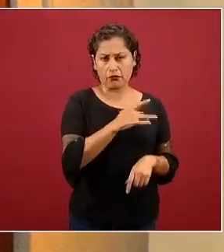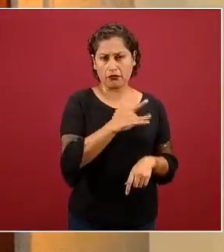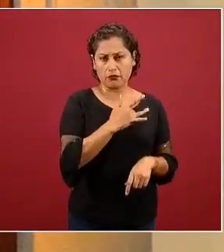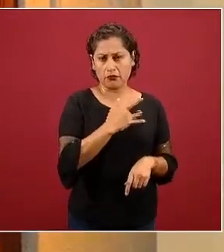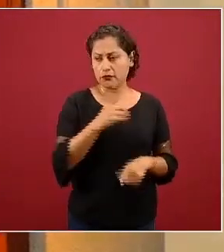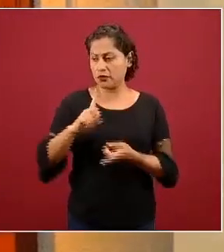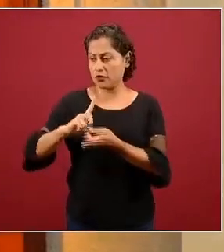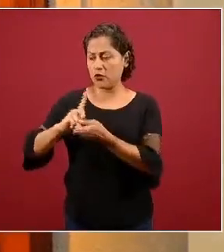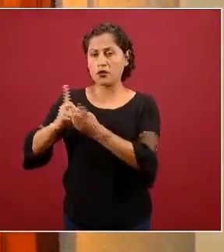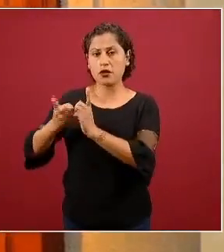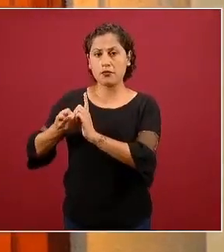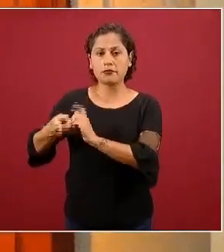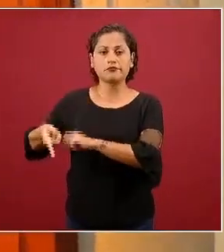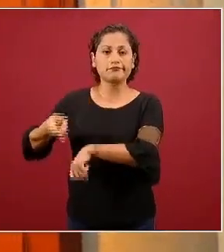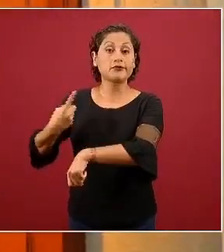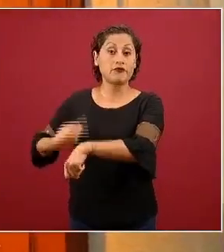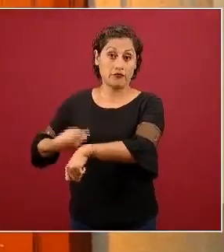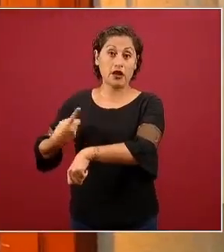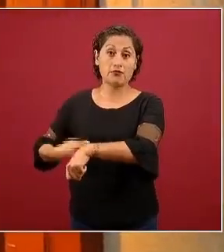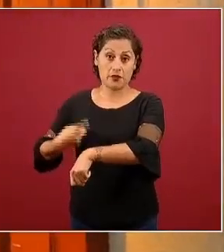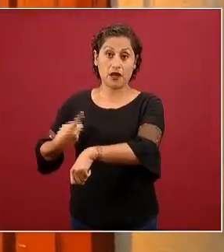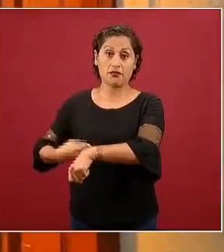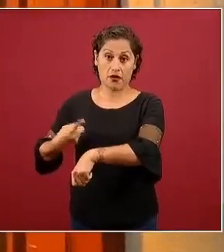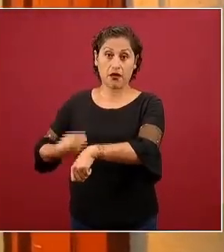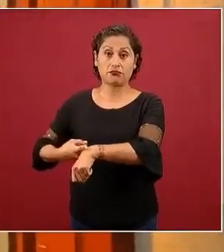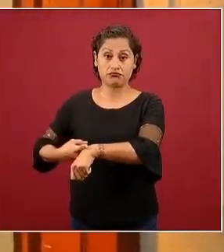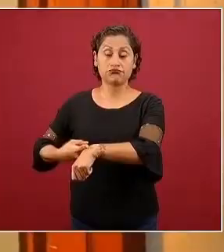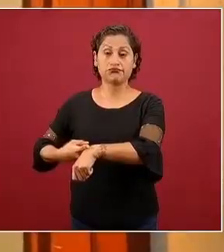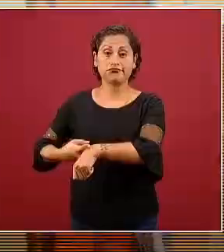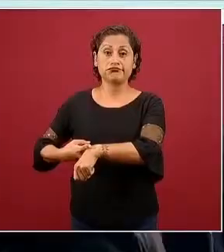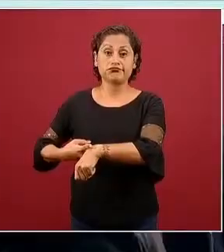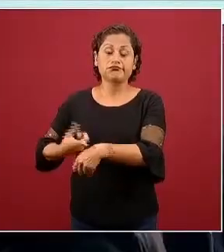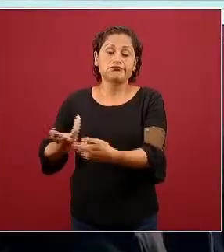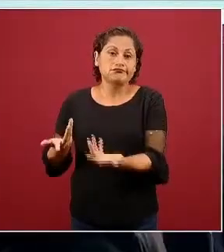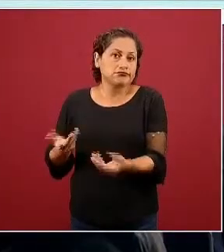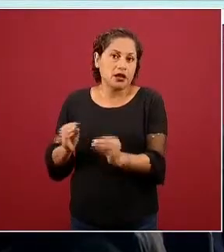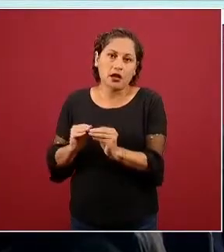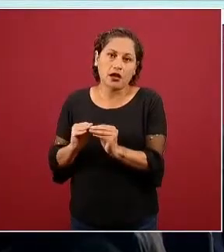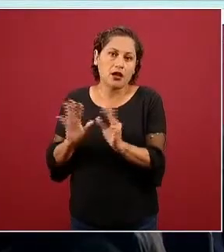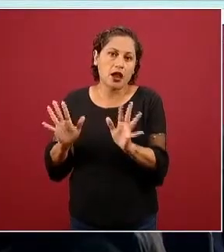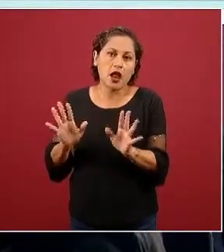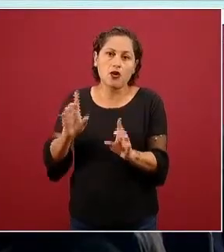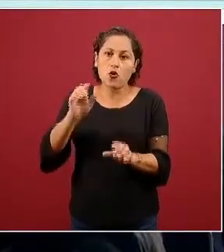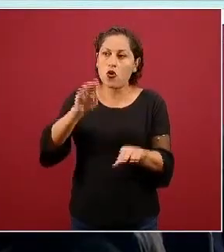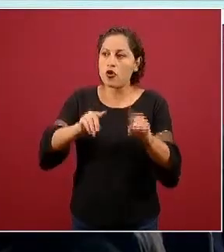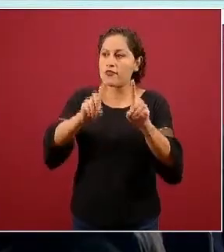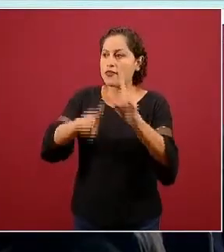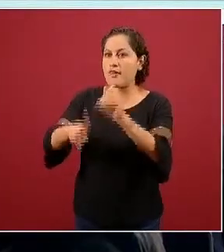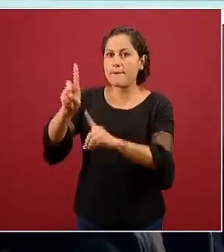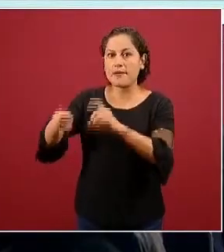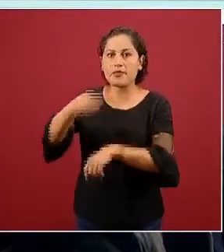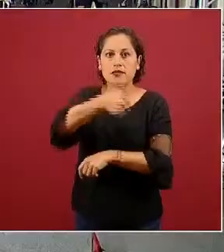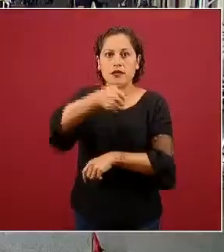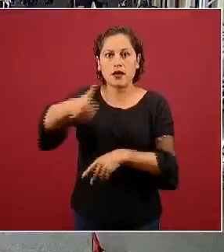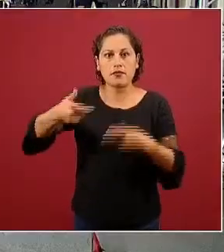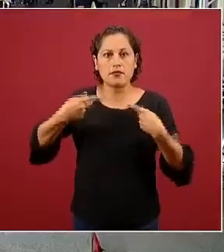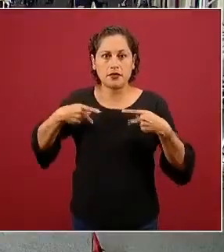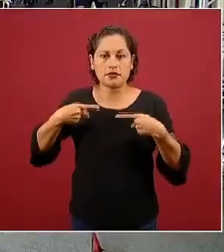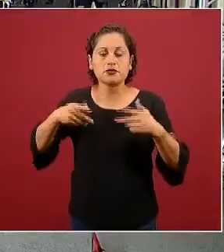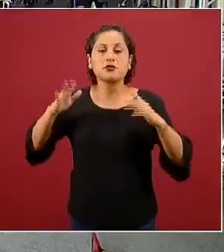tiene pues distintas características biológicas, ambientales, por supuesto, genéticas, y para